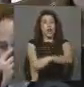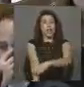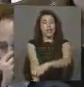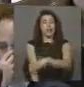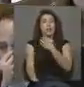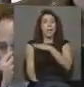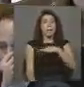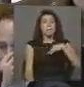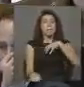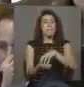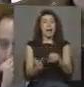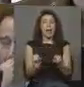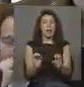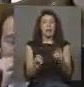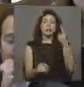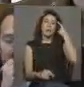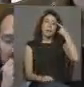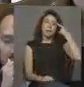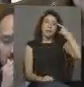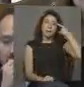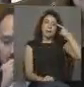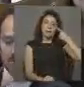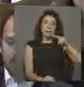en el Ministerio de Educación, de modo de dar